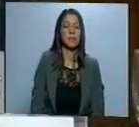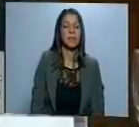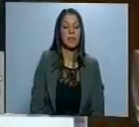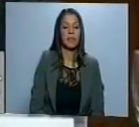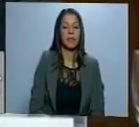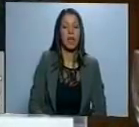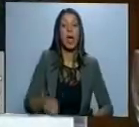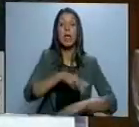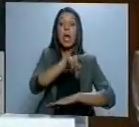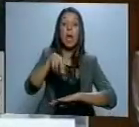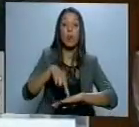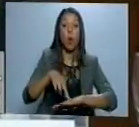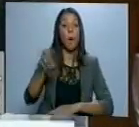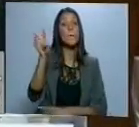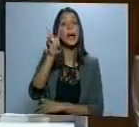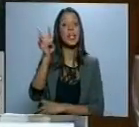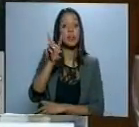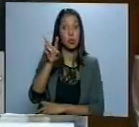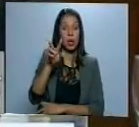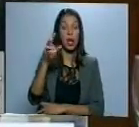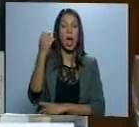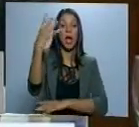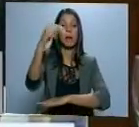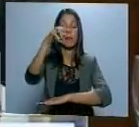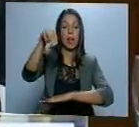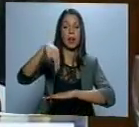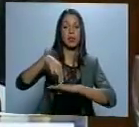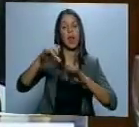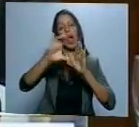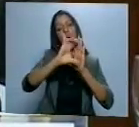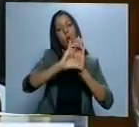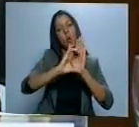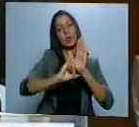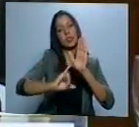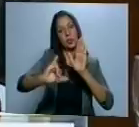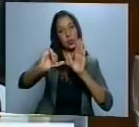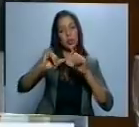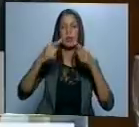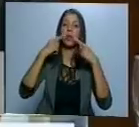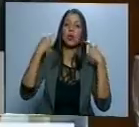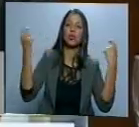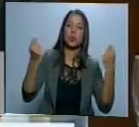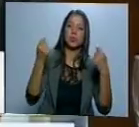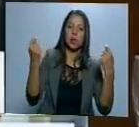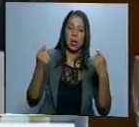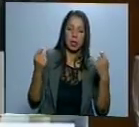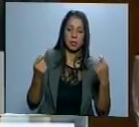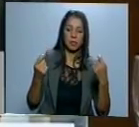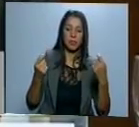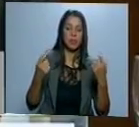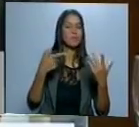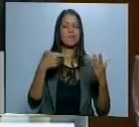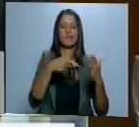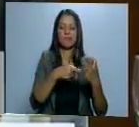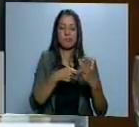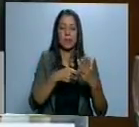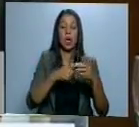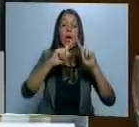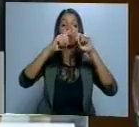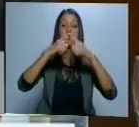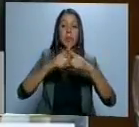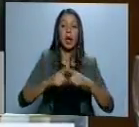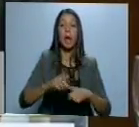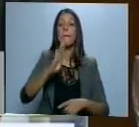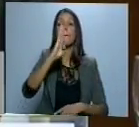República Bolivariana de Venezuela, Asamblea Nacional Constituyente. Decreto constituyente mediante el cual se aprueba el presupuesto